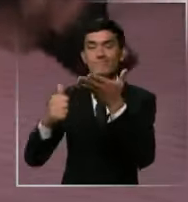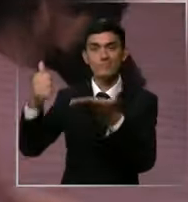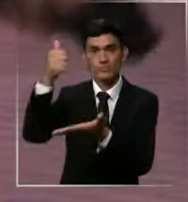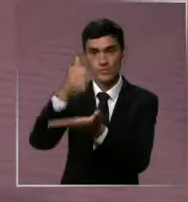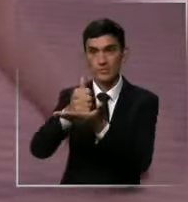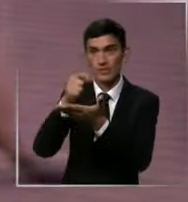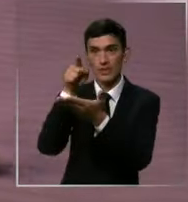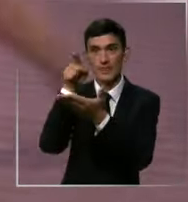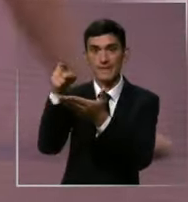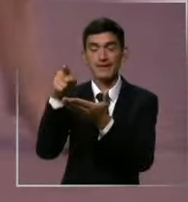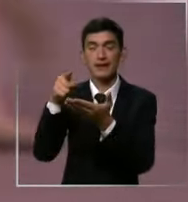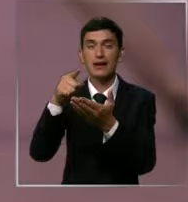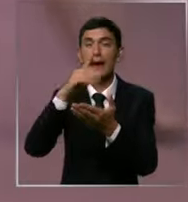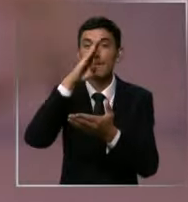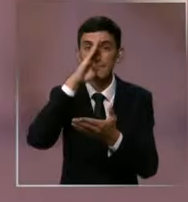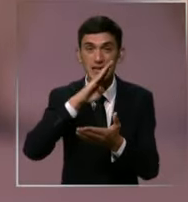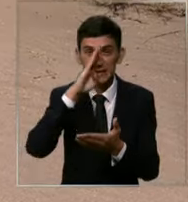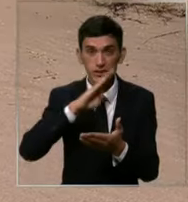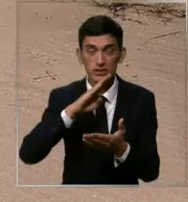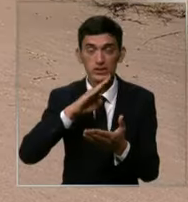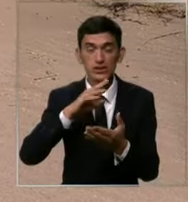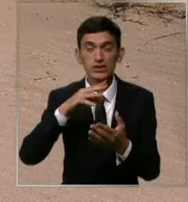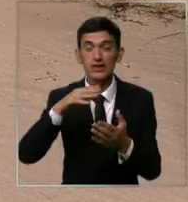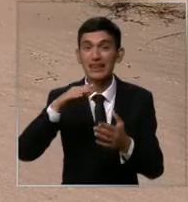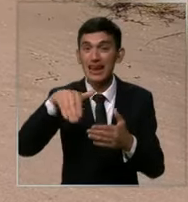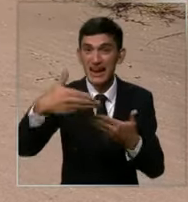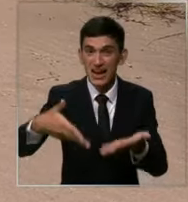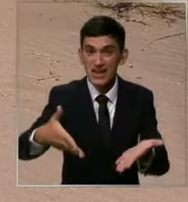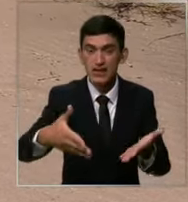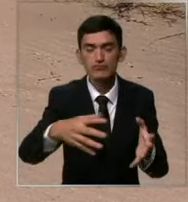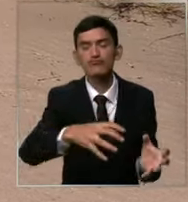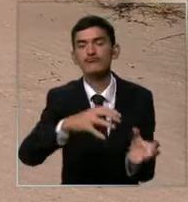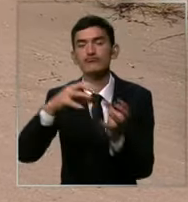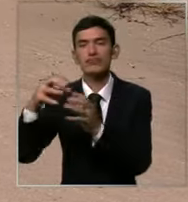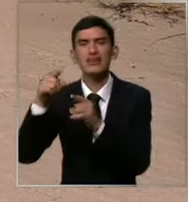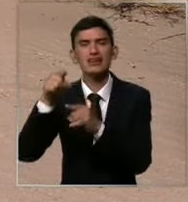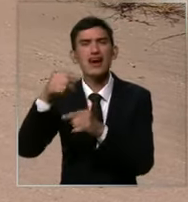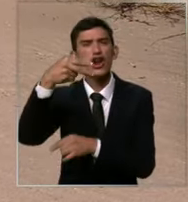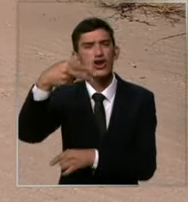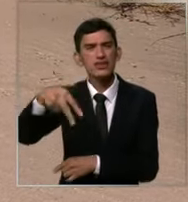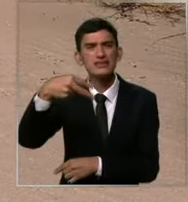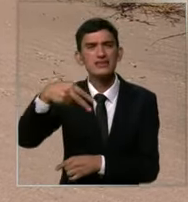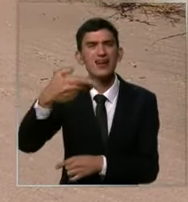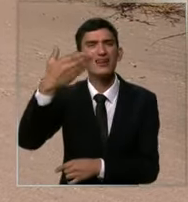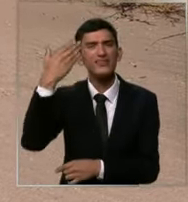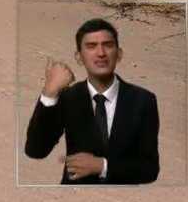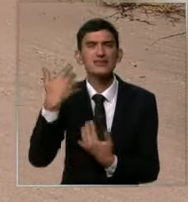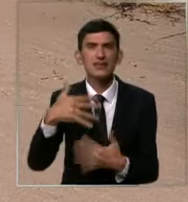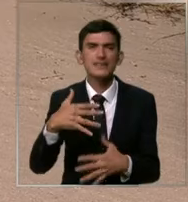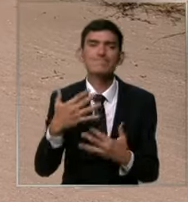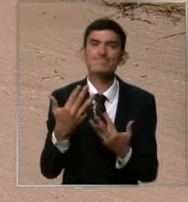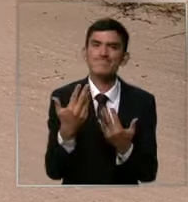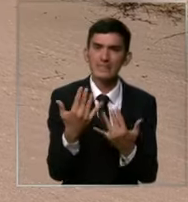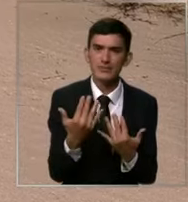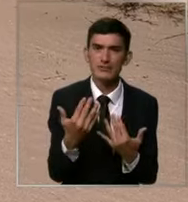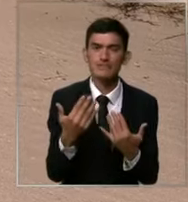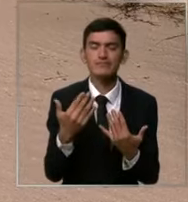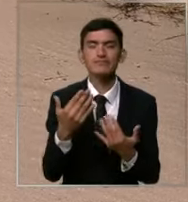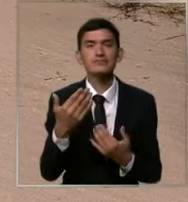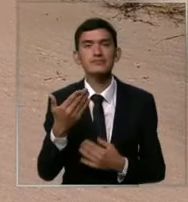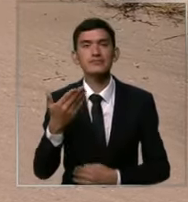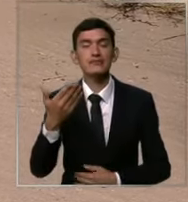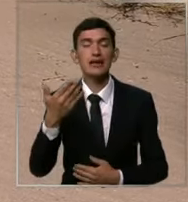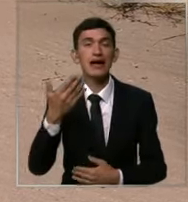vagos y trasladarlos a caniles municipales. Es una noticia que de alguna manera la esperamos. Por cierto, teníamos una